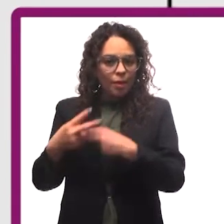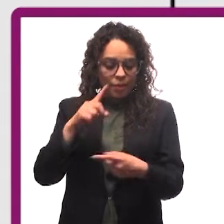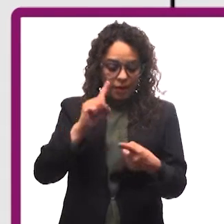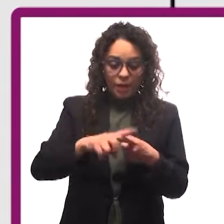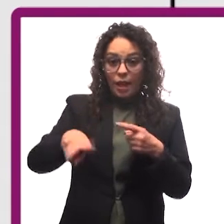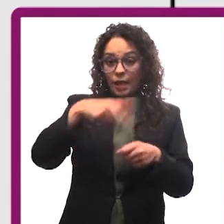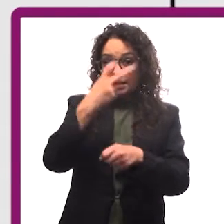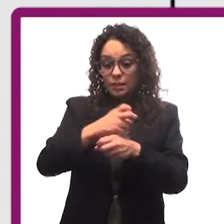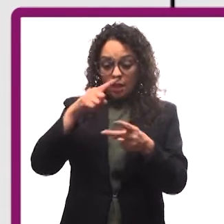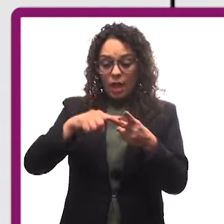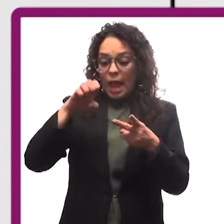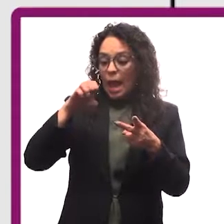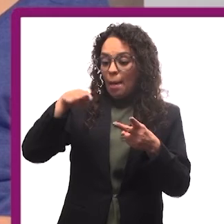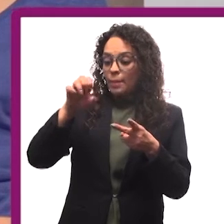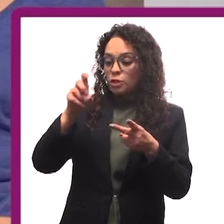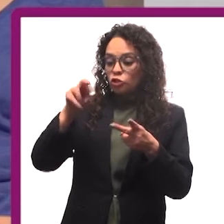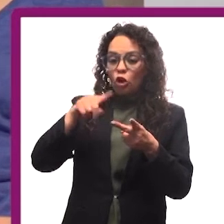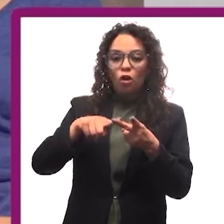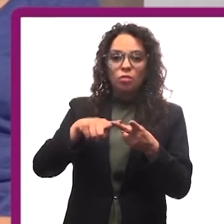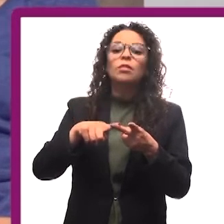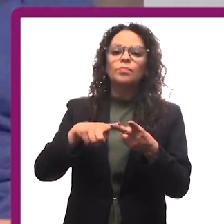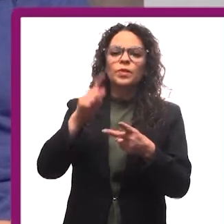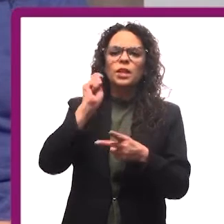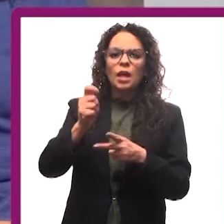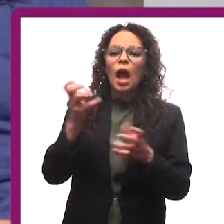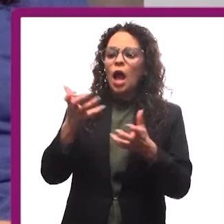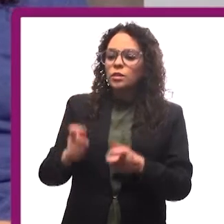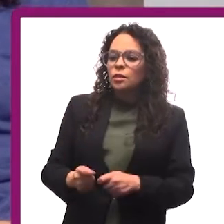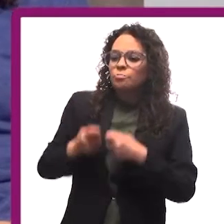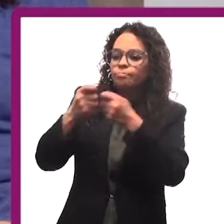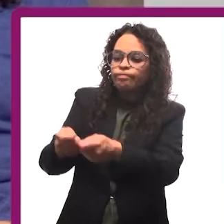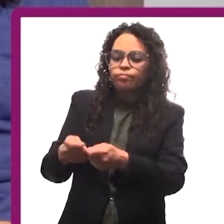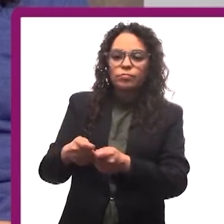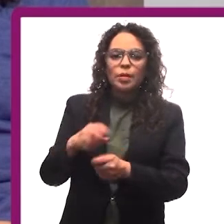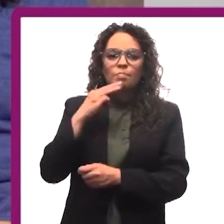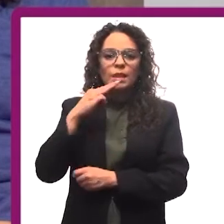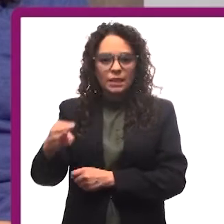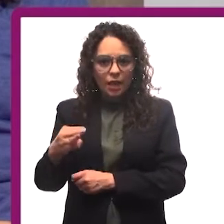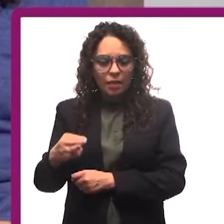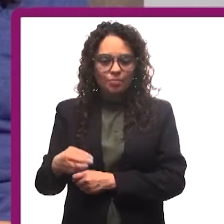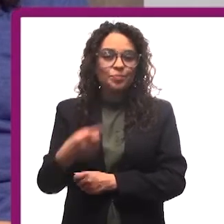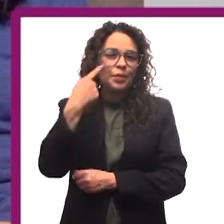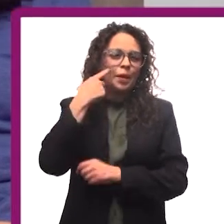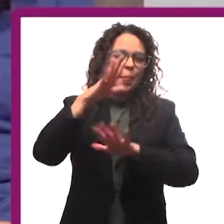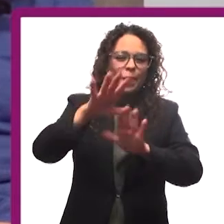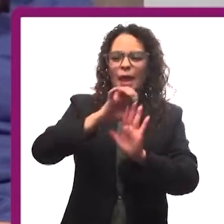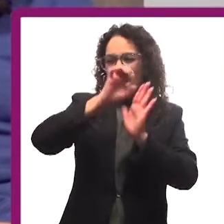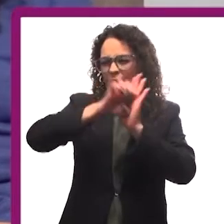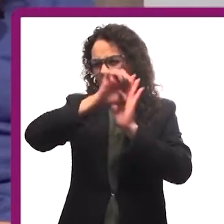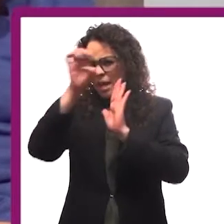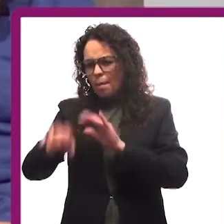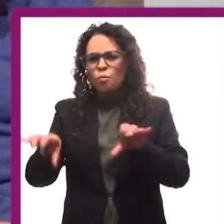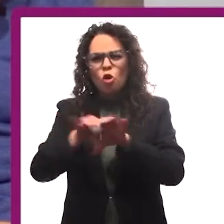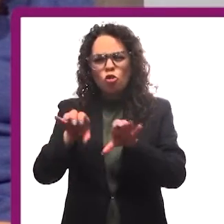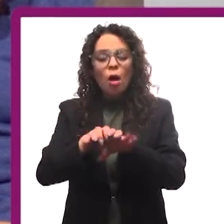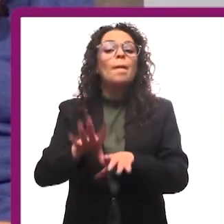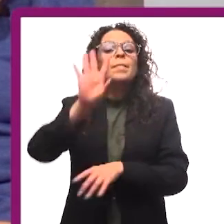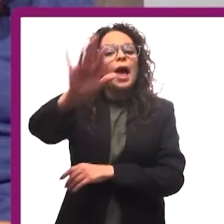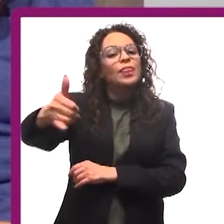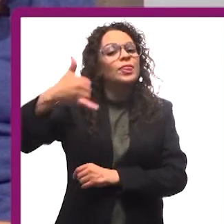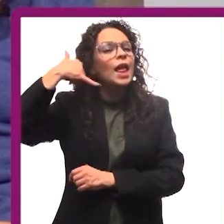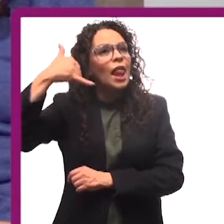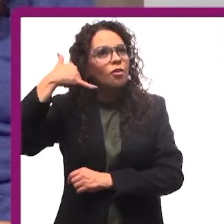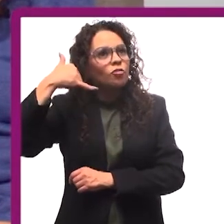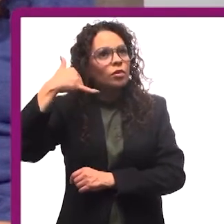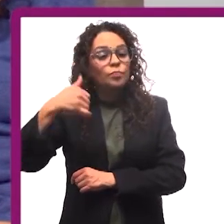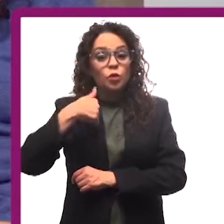del emisor, es el transmisor. ¿Qué te parece si intentamos ejemplificarlo con algo? Una llamada de teléfono, por ejemplo. Yo elijo